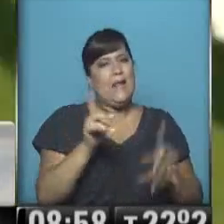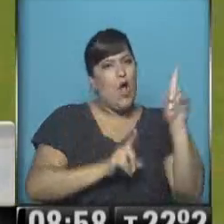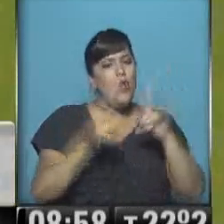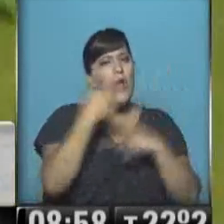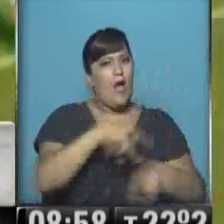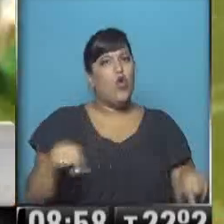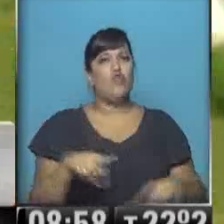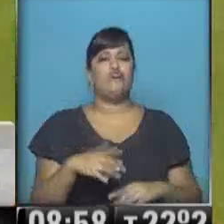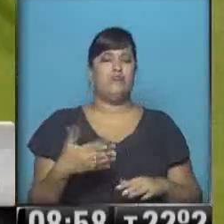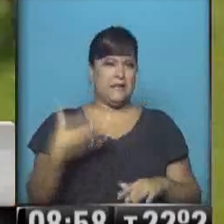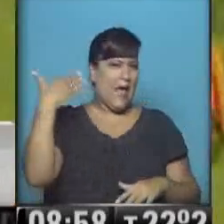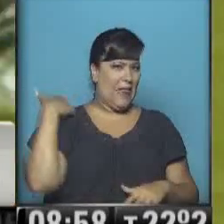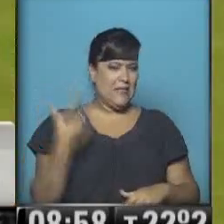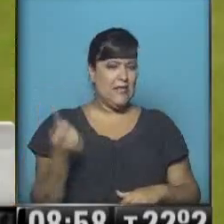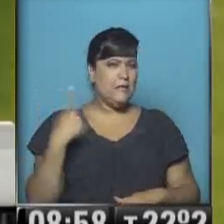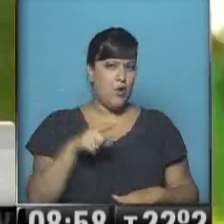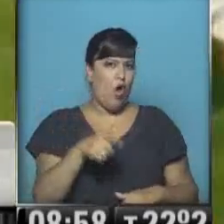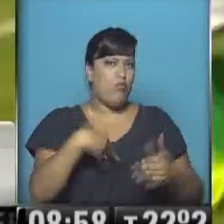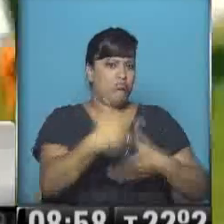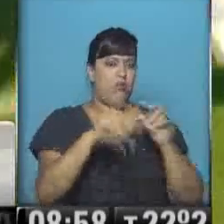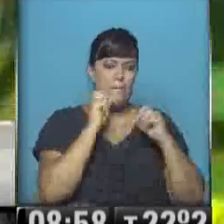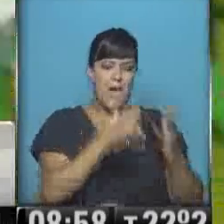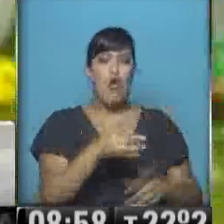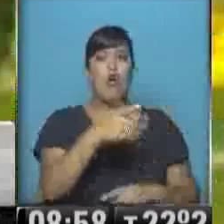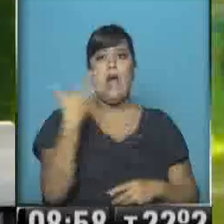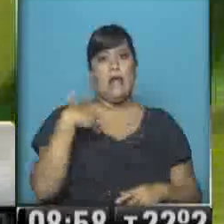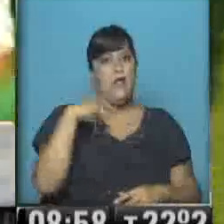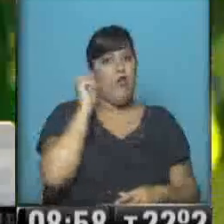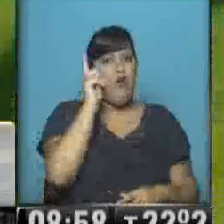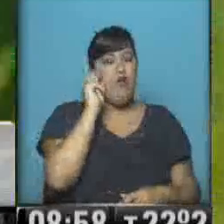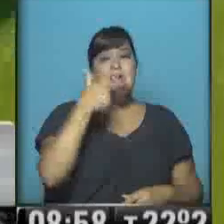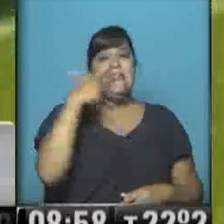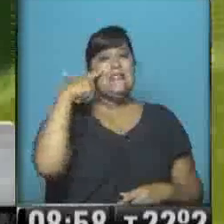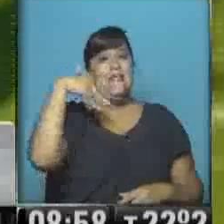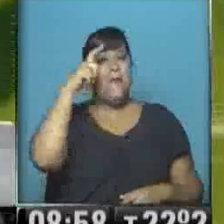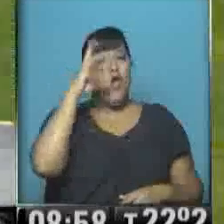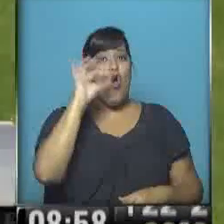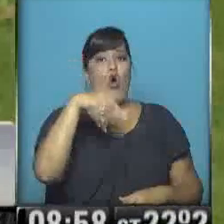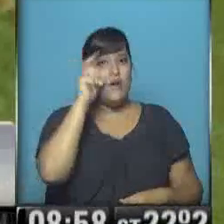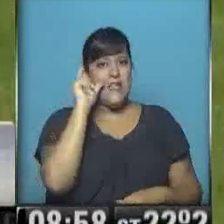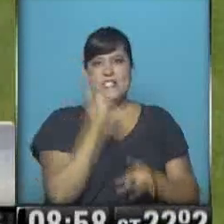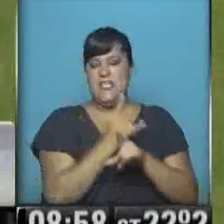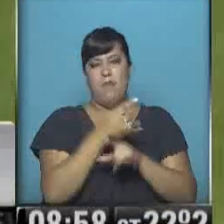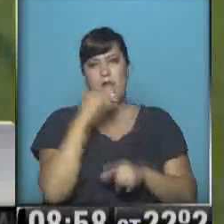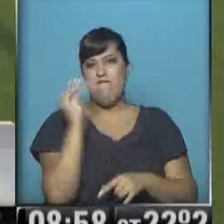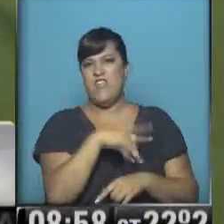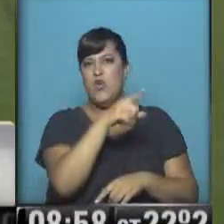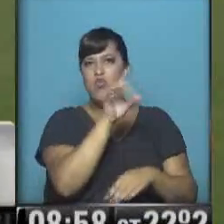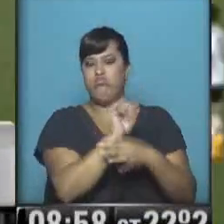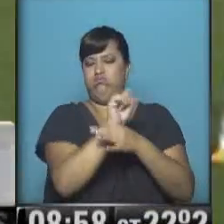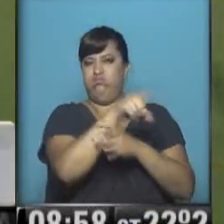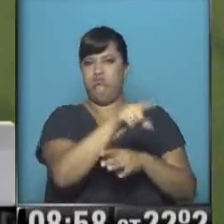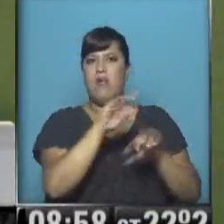en los primeros partidos. Argentina termina goleando y Simeone siempre termina siendo gran protagonista de ese